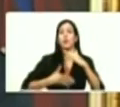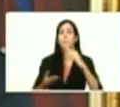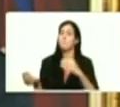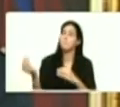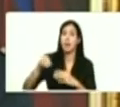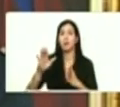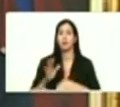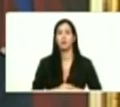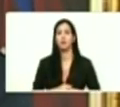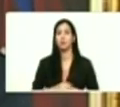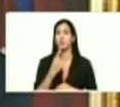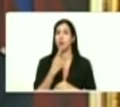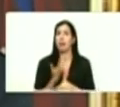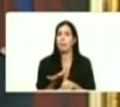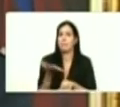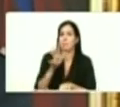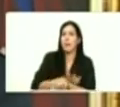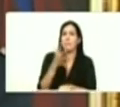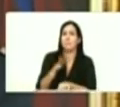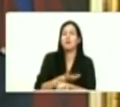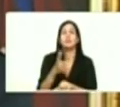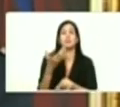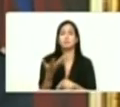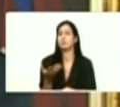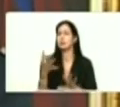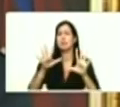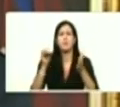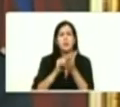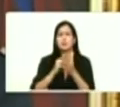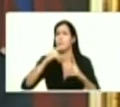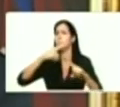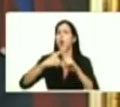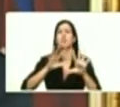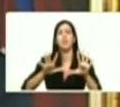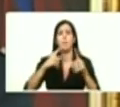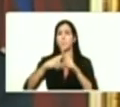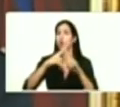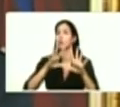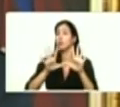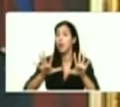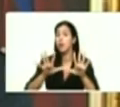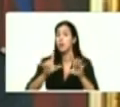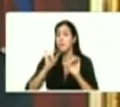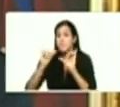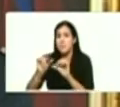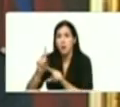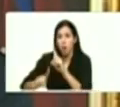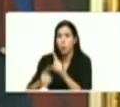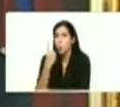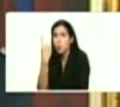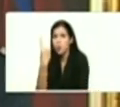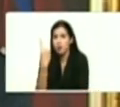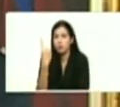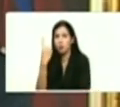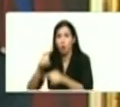facturaban 10 veces el mismo producto y cuando llegaba a Zundé aquí estoy mira